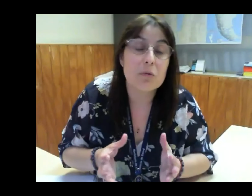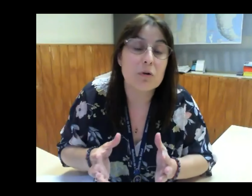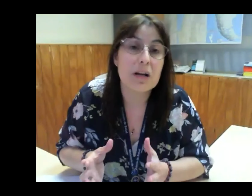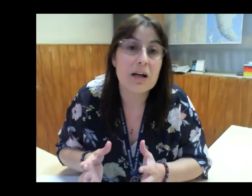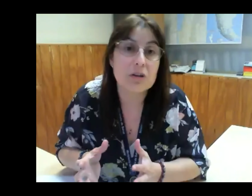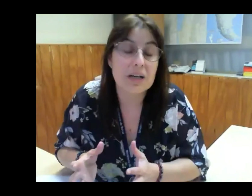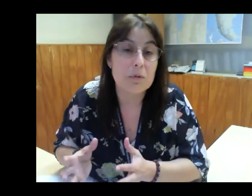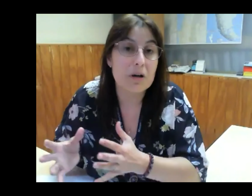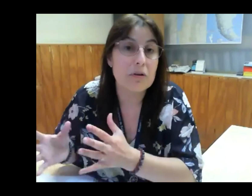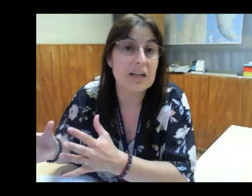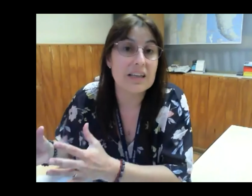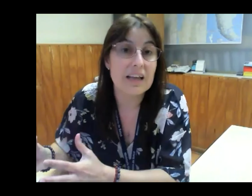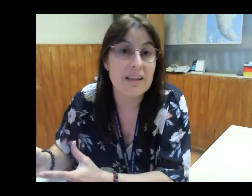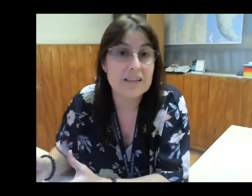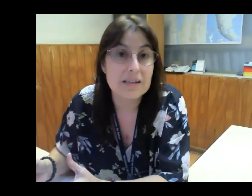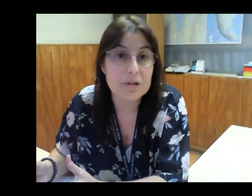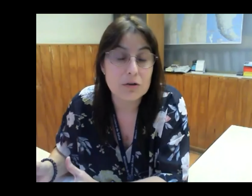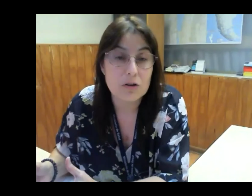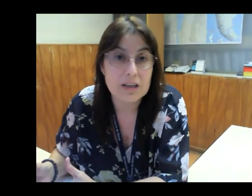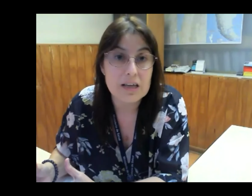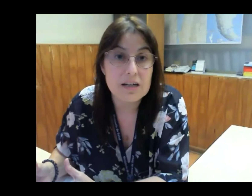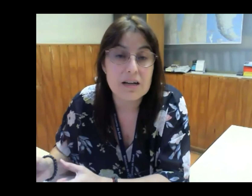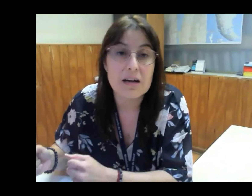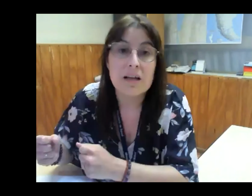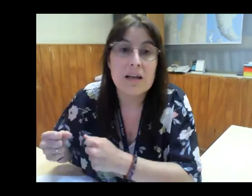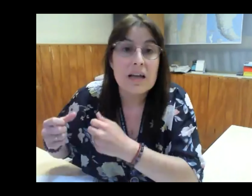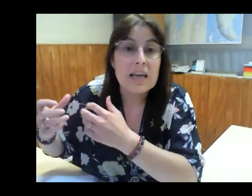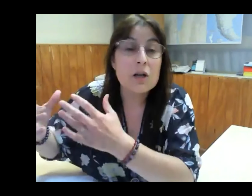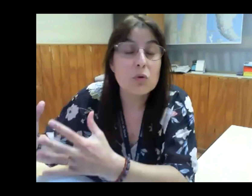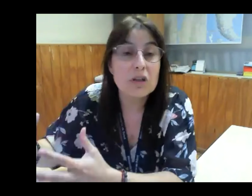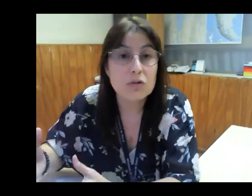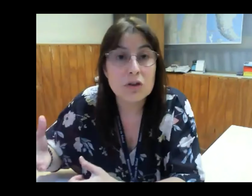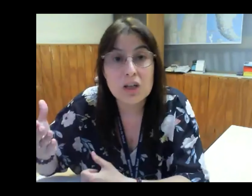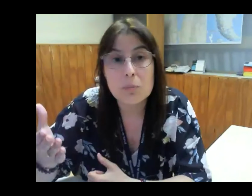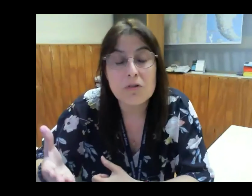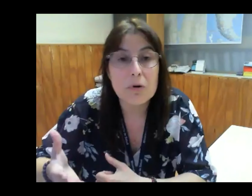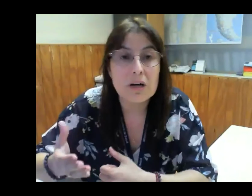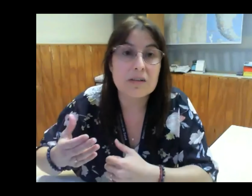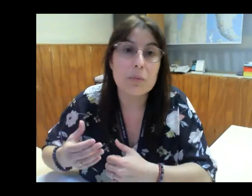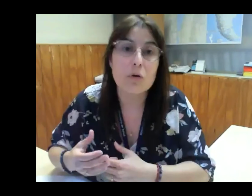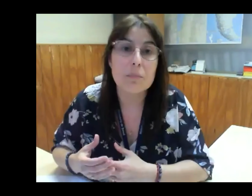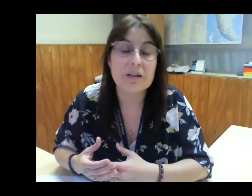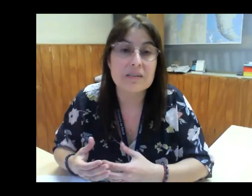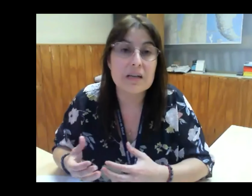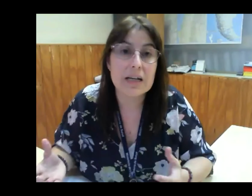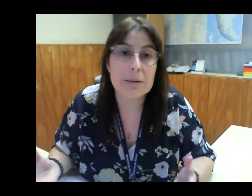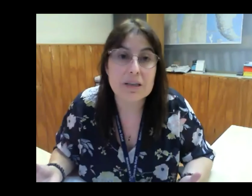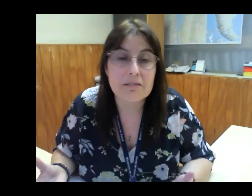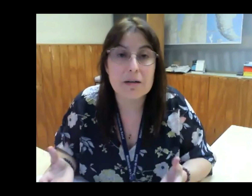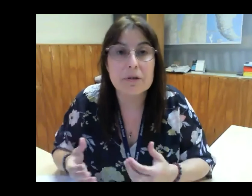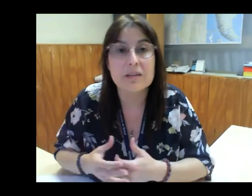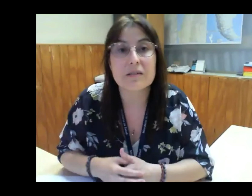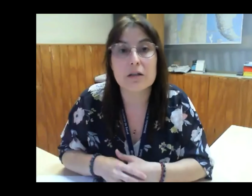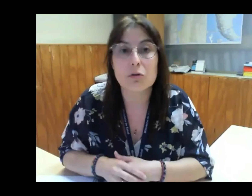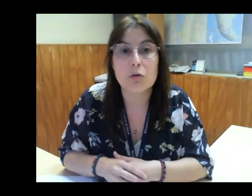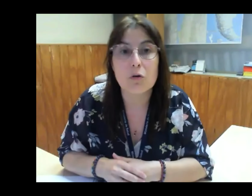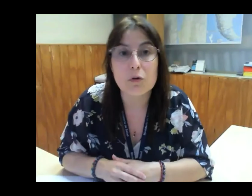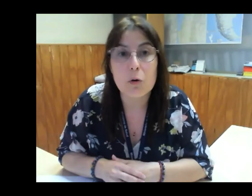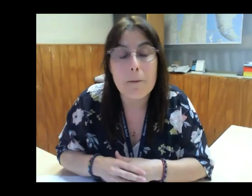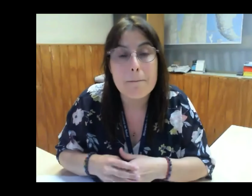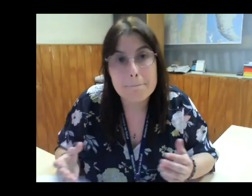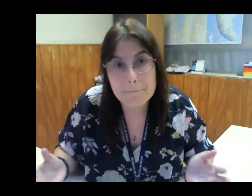formas. En algunos lados tenemos mayor cantidad de deslizamientos de tierra, inundaciones, como vimos hace poco en Brasil, que lamentablemente,